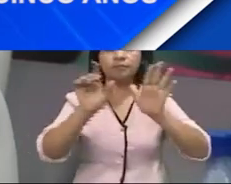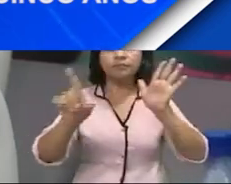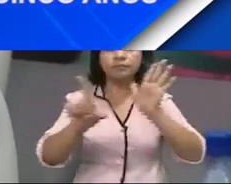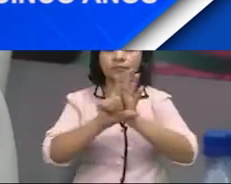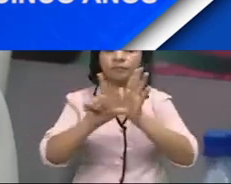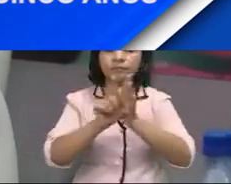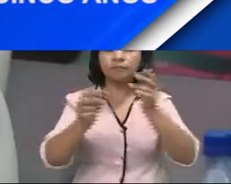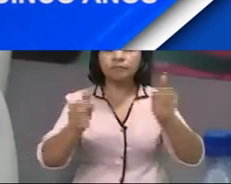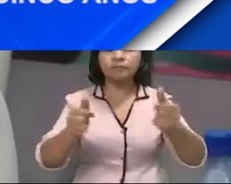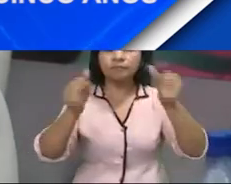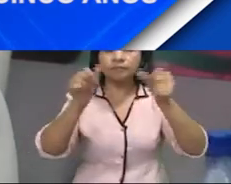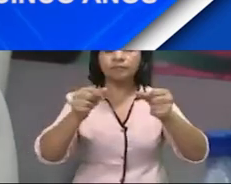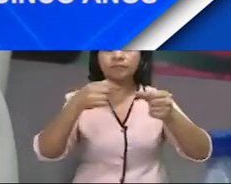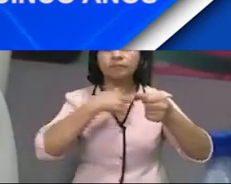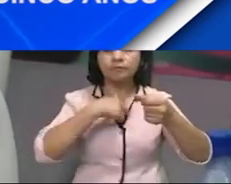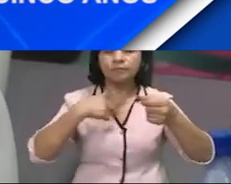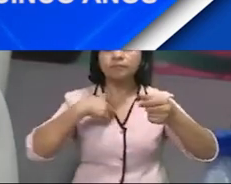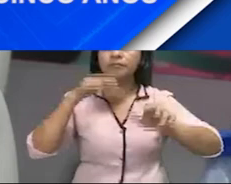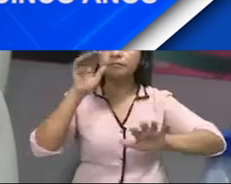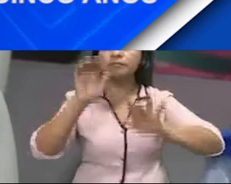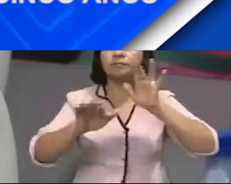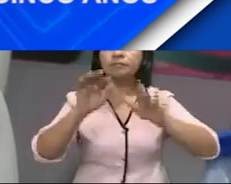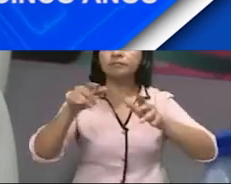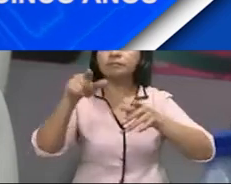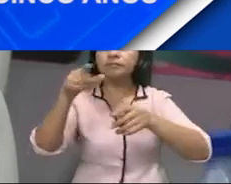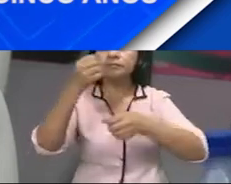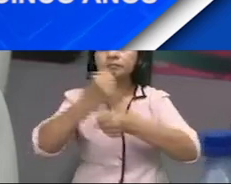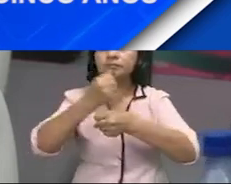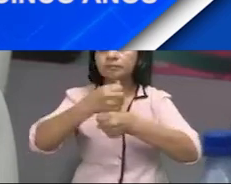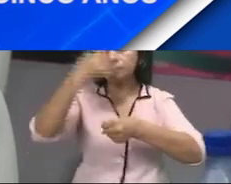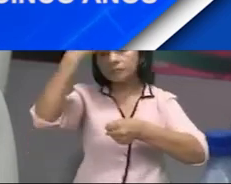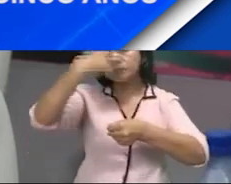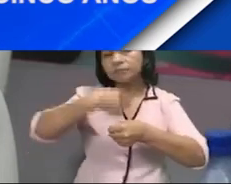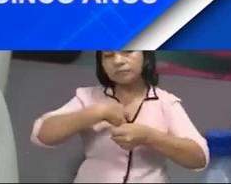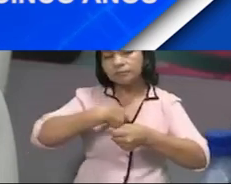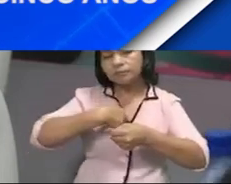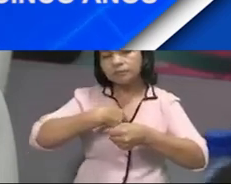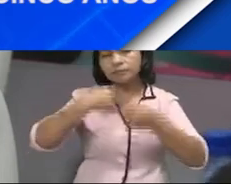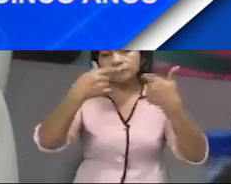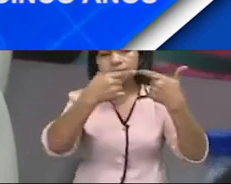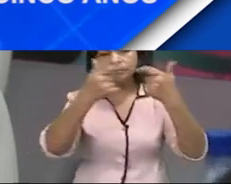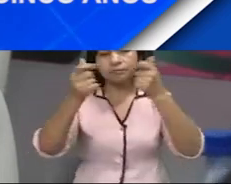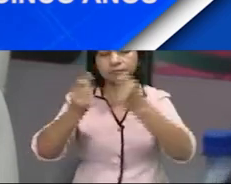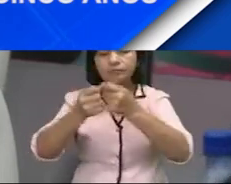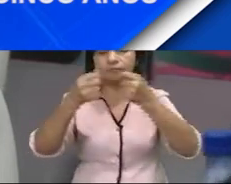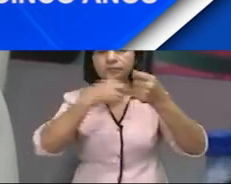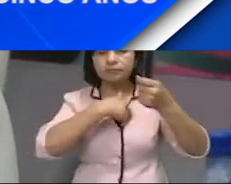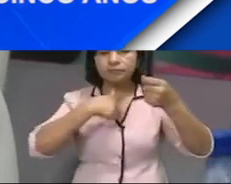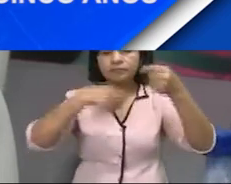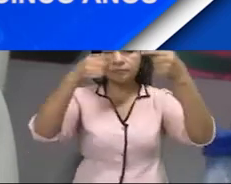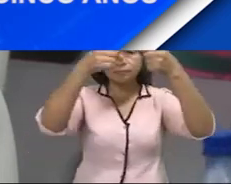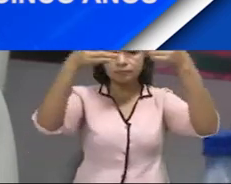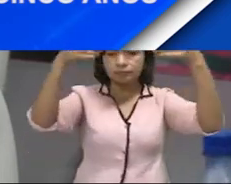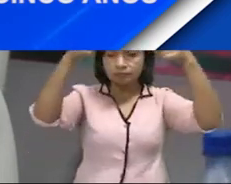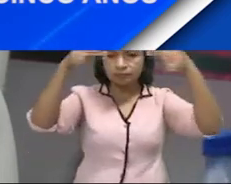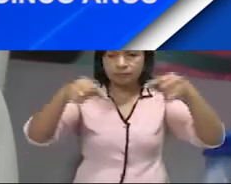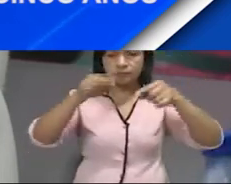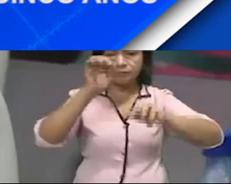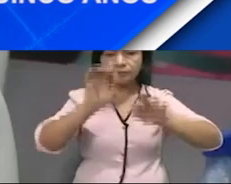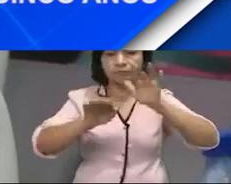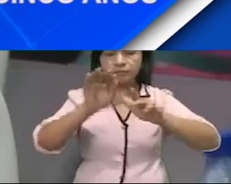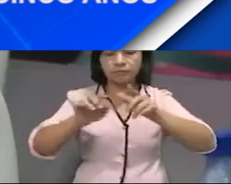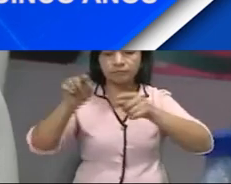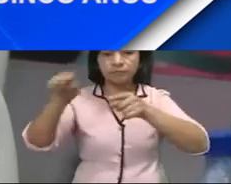se disponen las funciones del secretario. Entre la estructura funcional del Consejo, se crea una